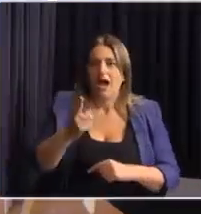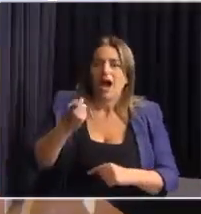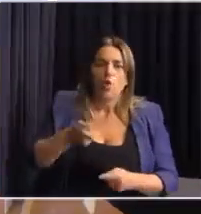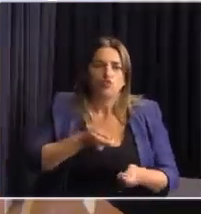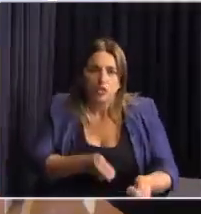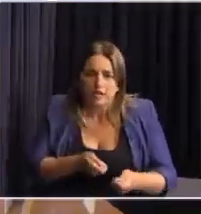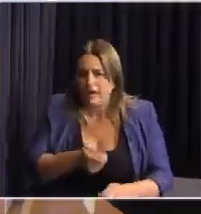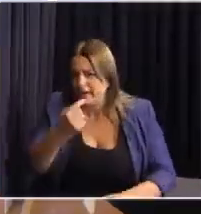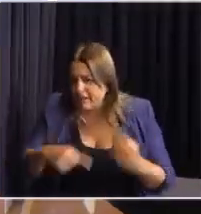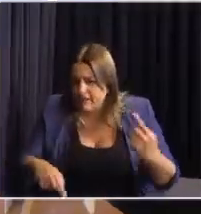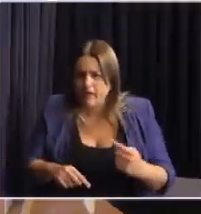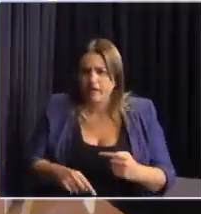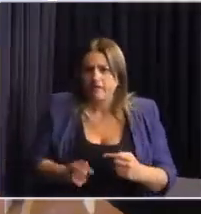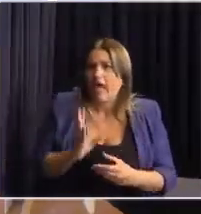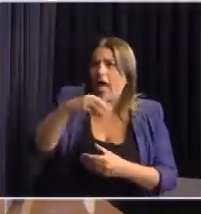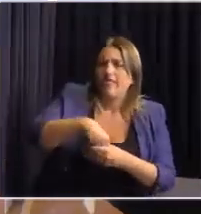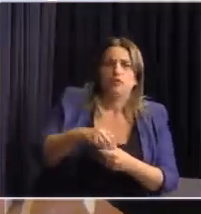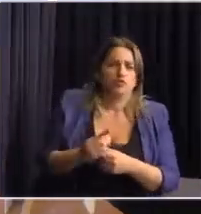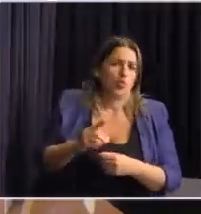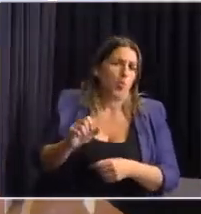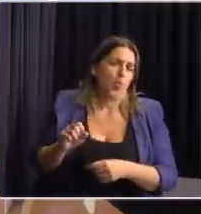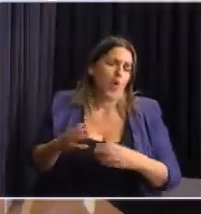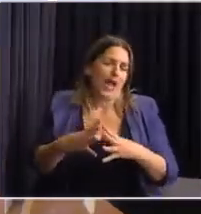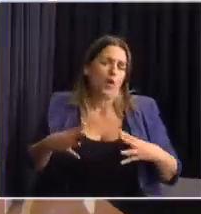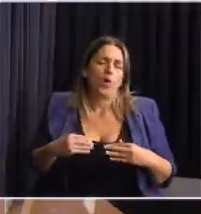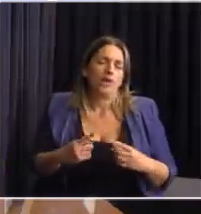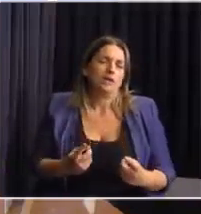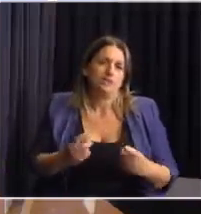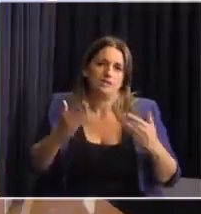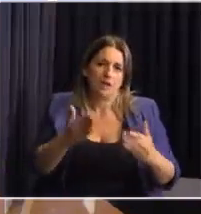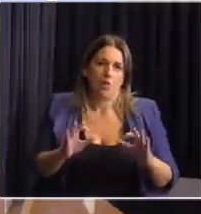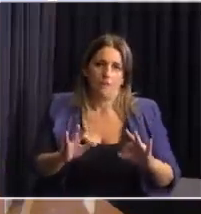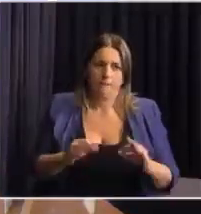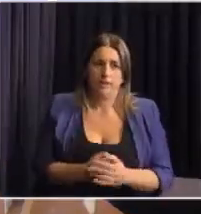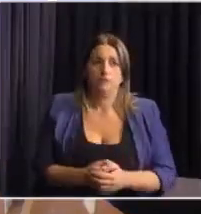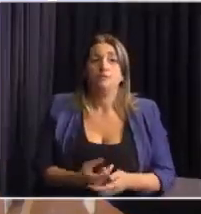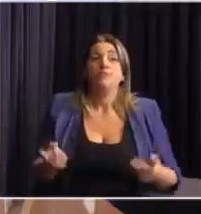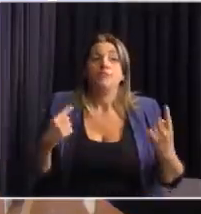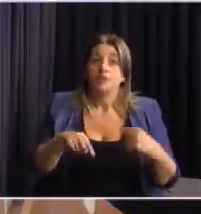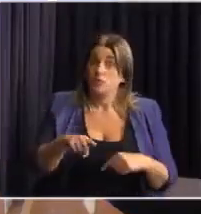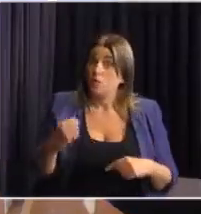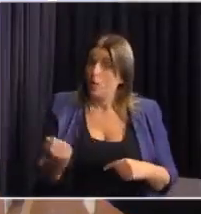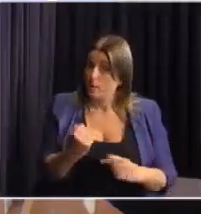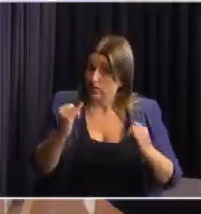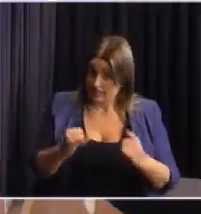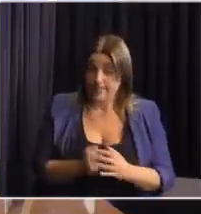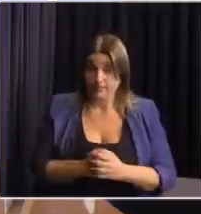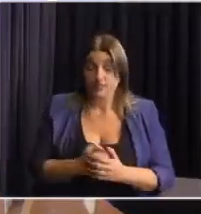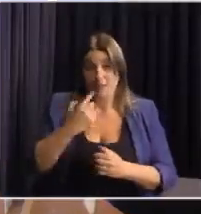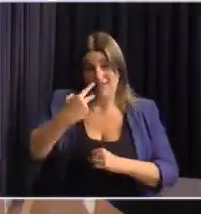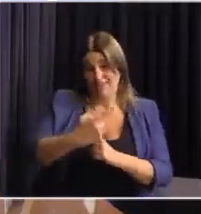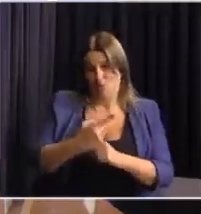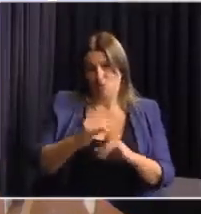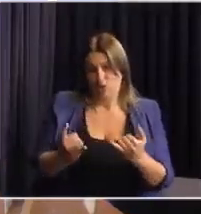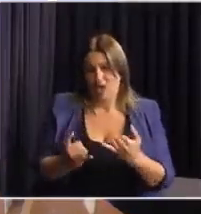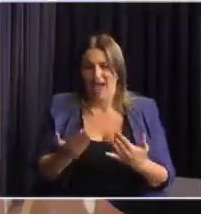cuestiones de diversa naturaleza que un centro educativo tiene sean atendidas. Entonces, eso es importante. Y lo segundo que es importante, que lo